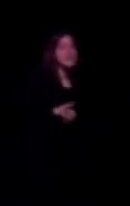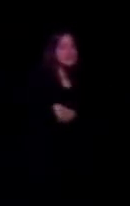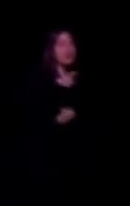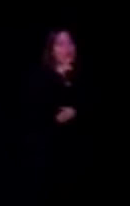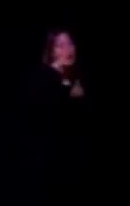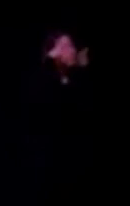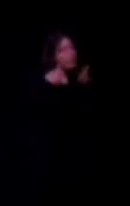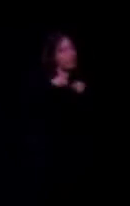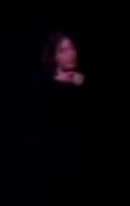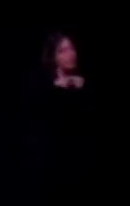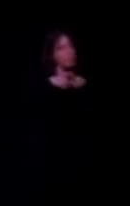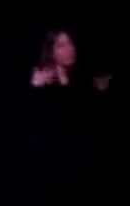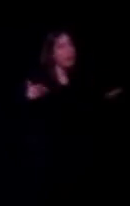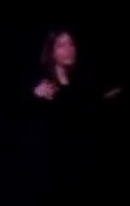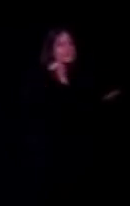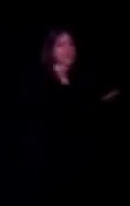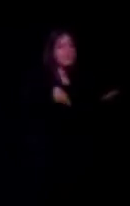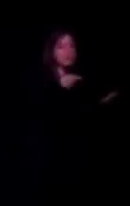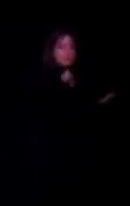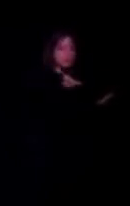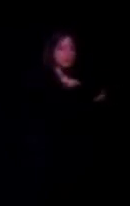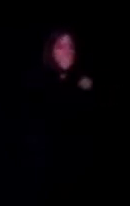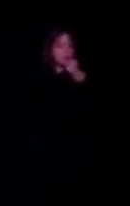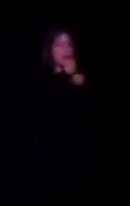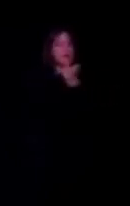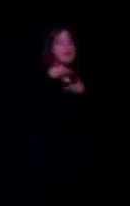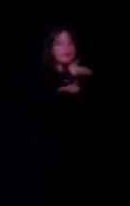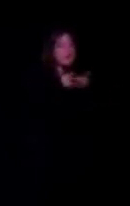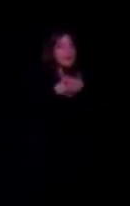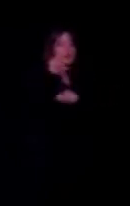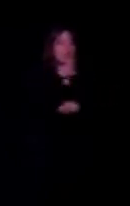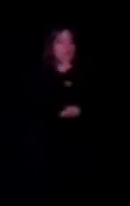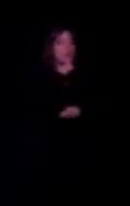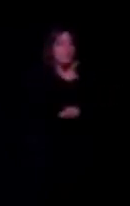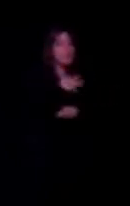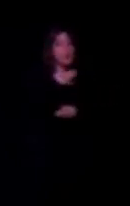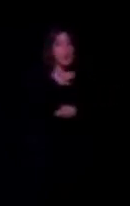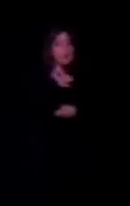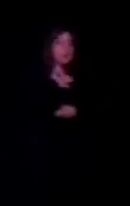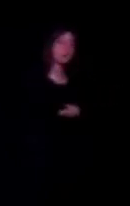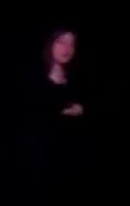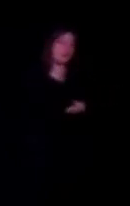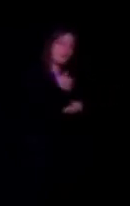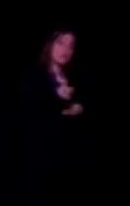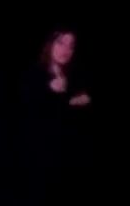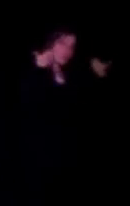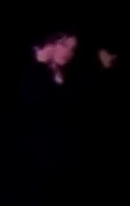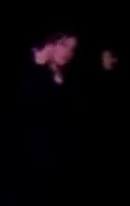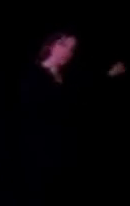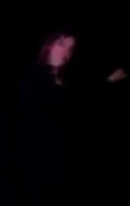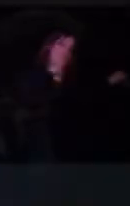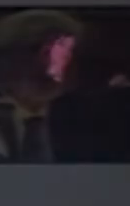ellas este es mi pequeño homenaje al tío manuel con el que me encontré el otro día en la infracción la celebración del día